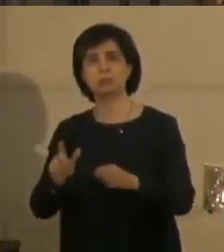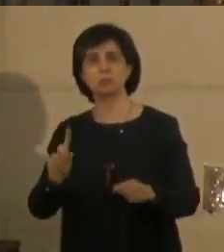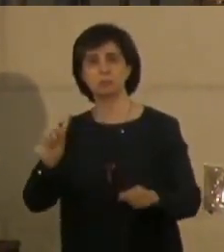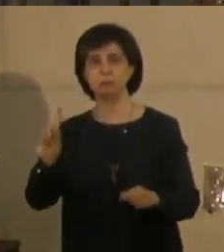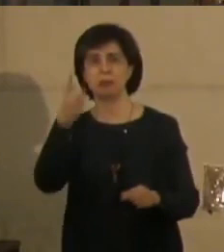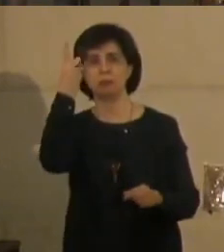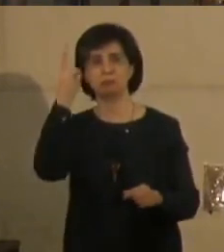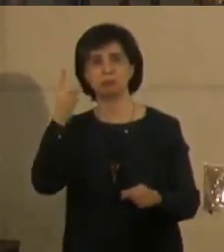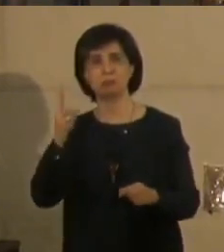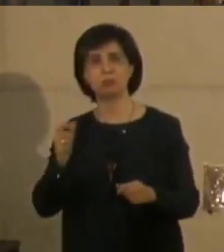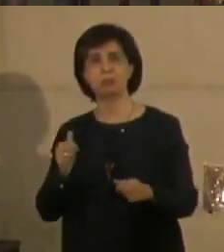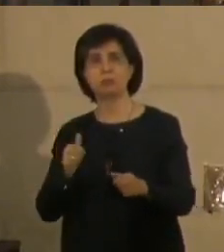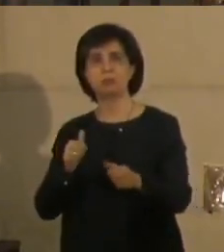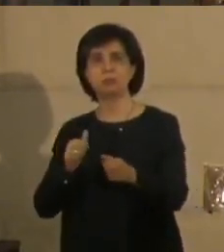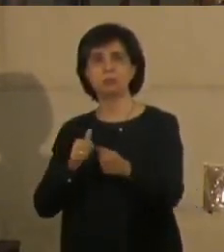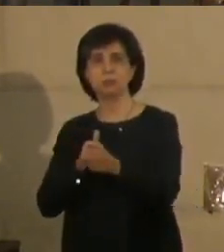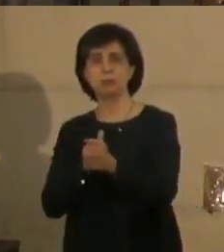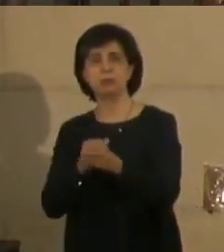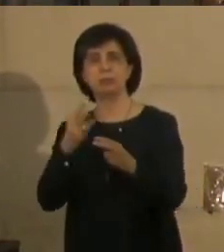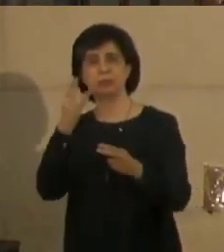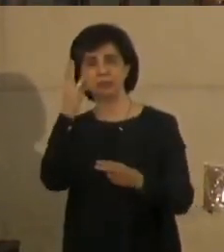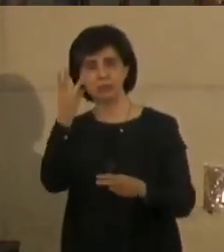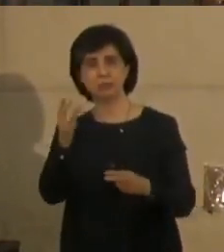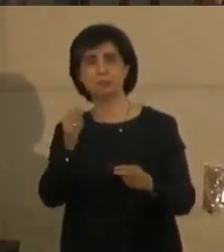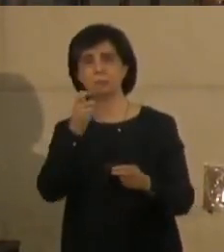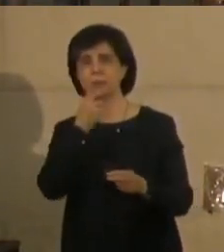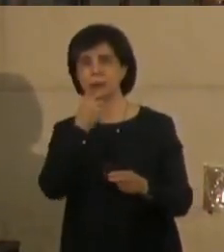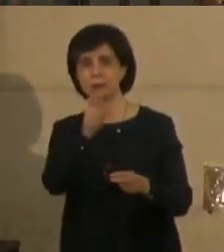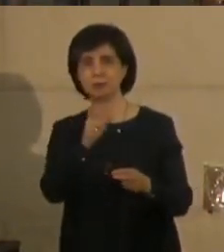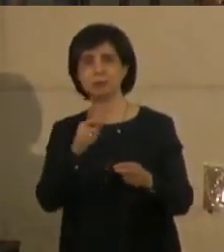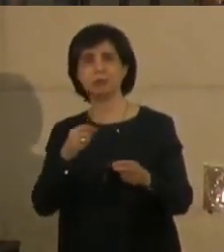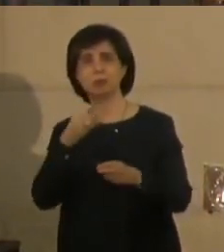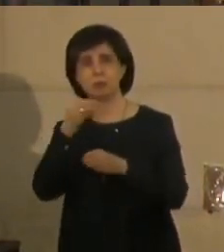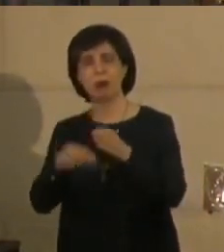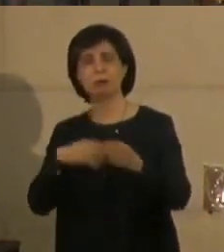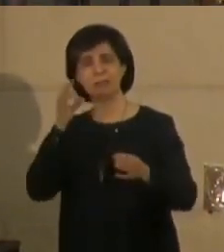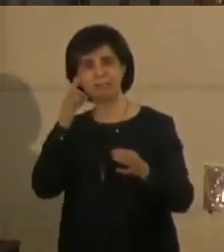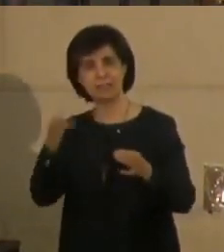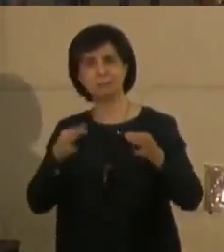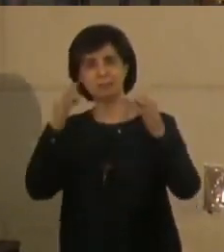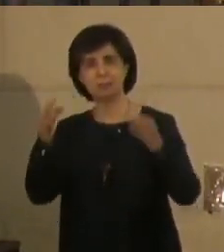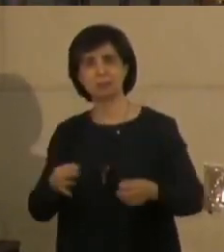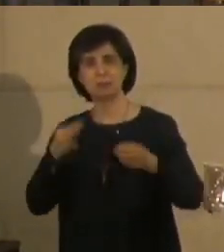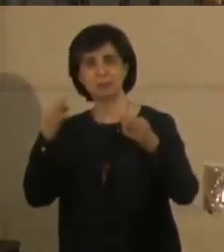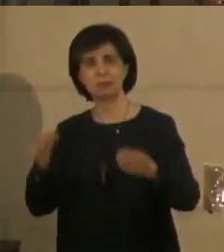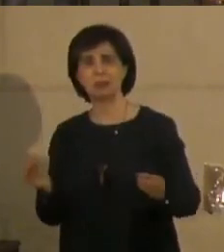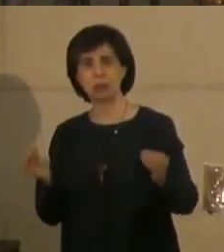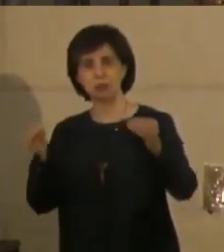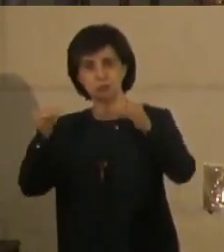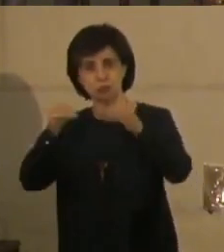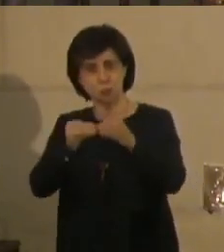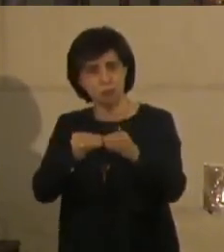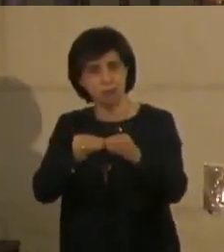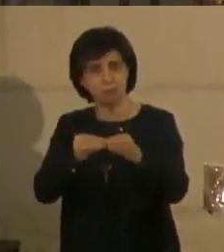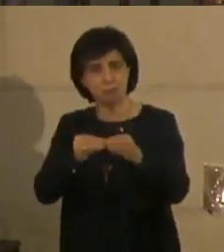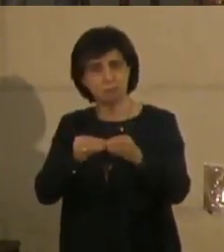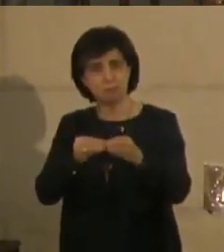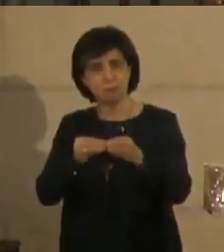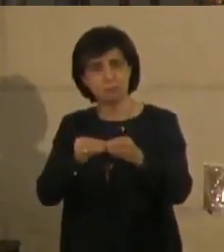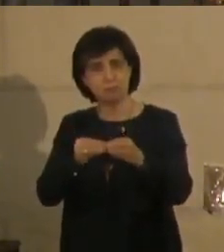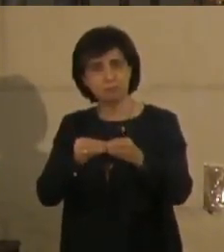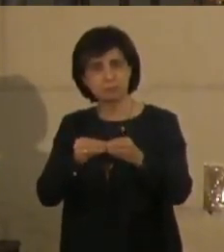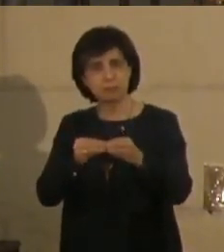primeros. Tres palabras, como hago siempre, constituyen el resumen de